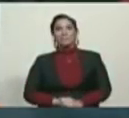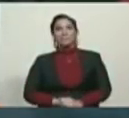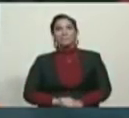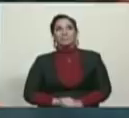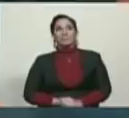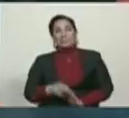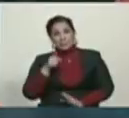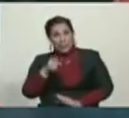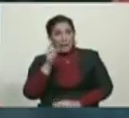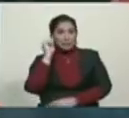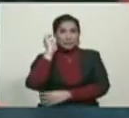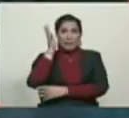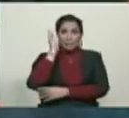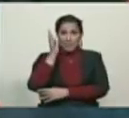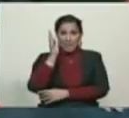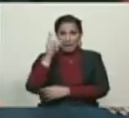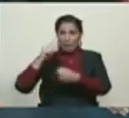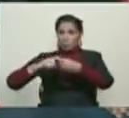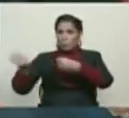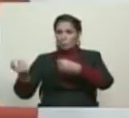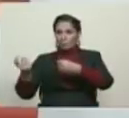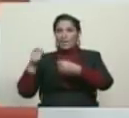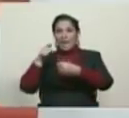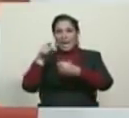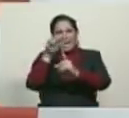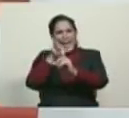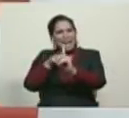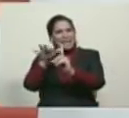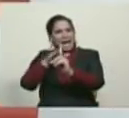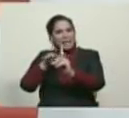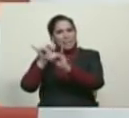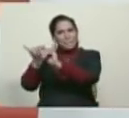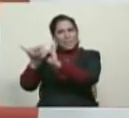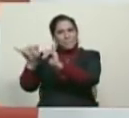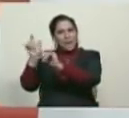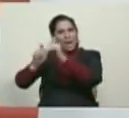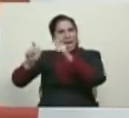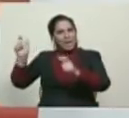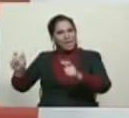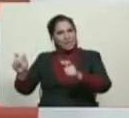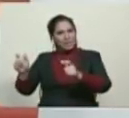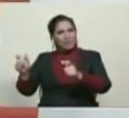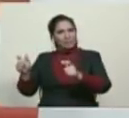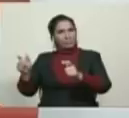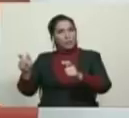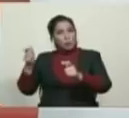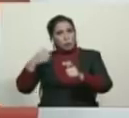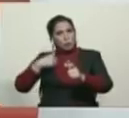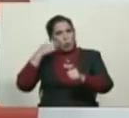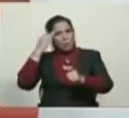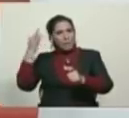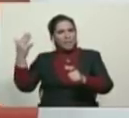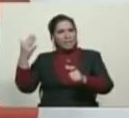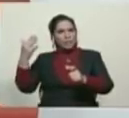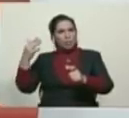Esa asamblea en desacato. Por eso te digo que engañan a su gente. Los engañan. Yo me imagino que ellos asumen